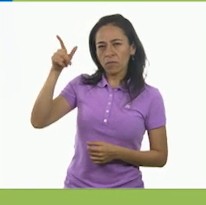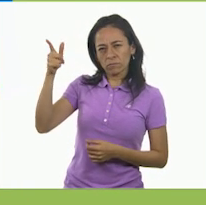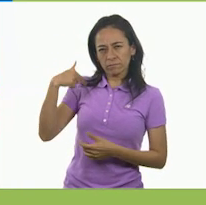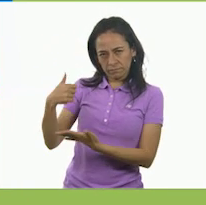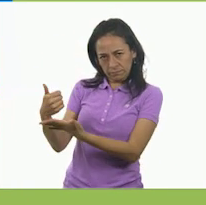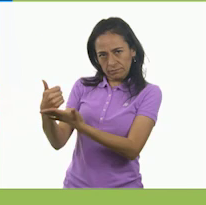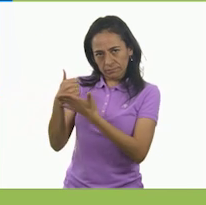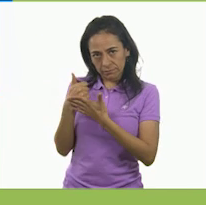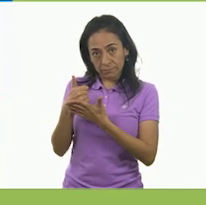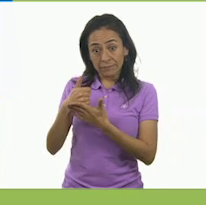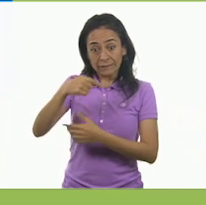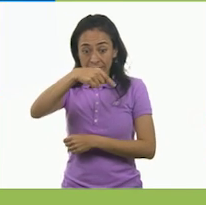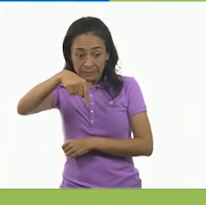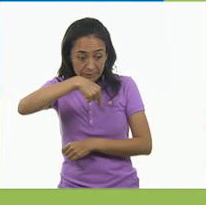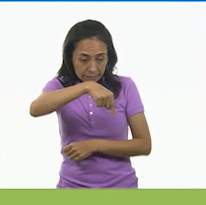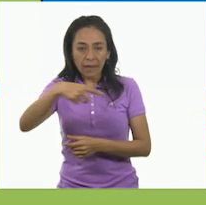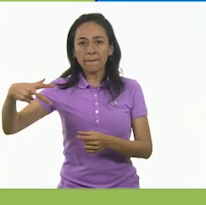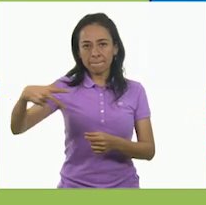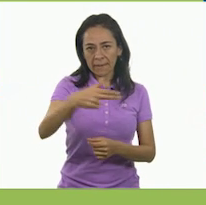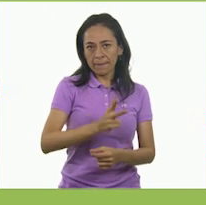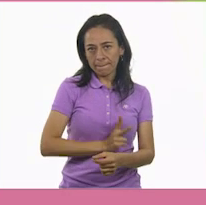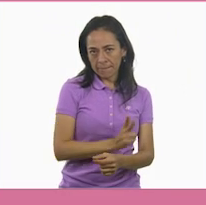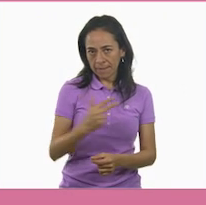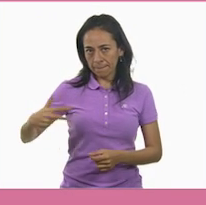las líneas marcadas.